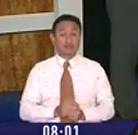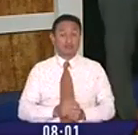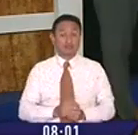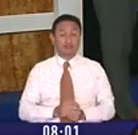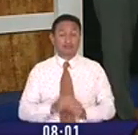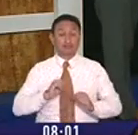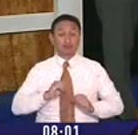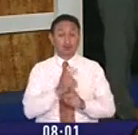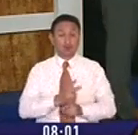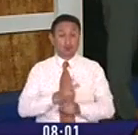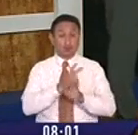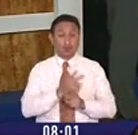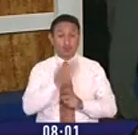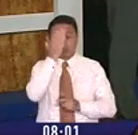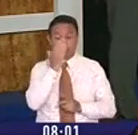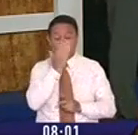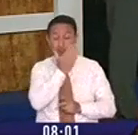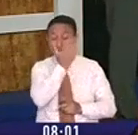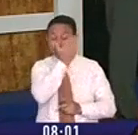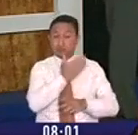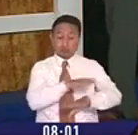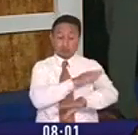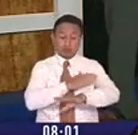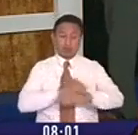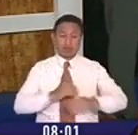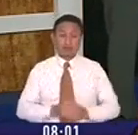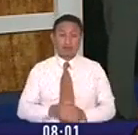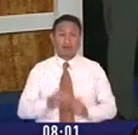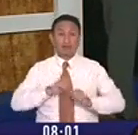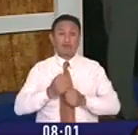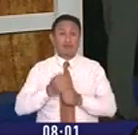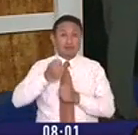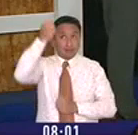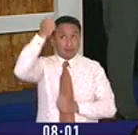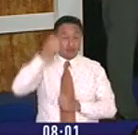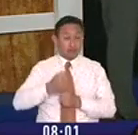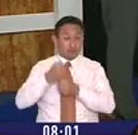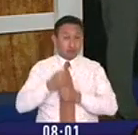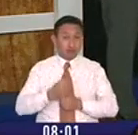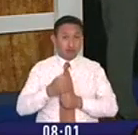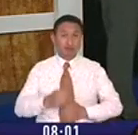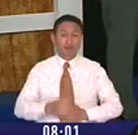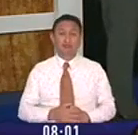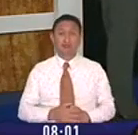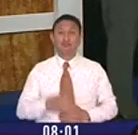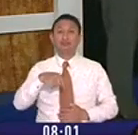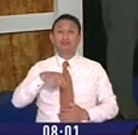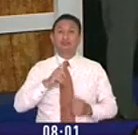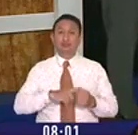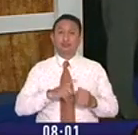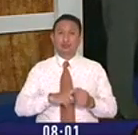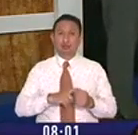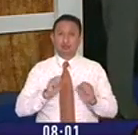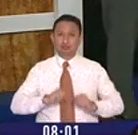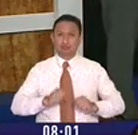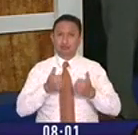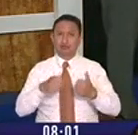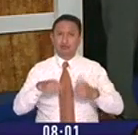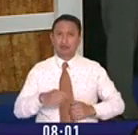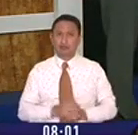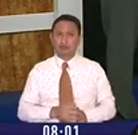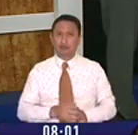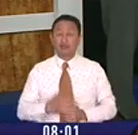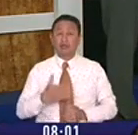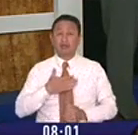protegerse, hay que tomar las precauciones, póngase bloqueador solar, use también un parasol, lleve por si... Aquí en Quito nos sirve muchísimo, debería ser como